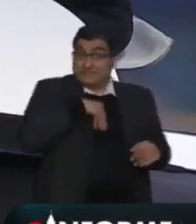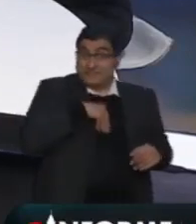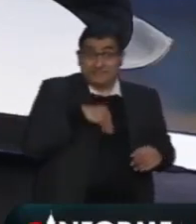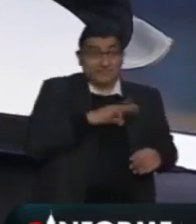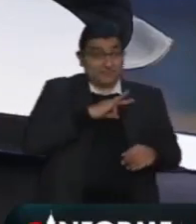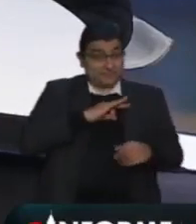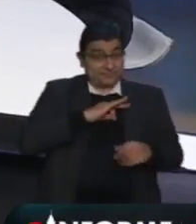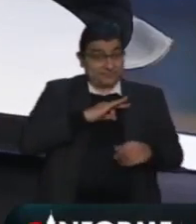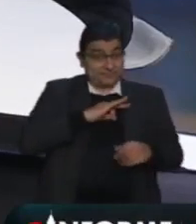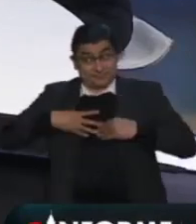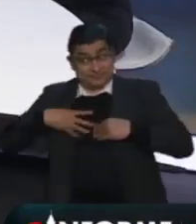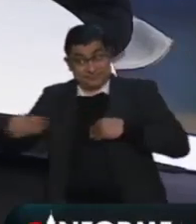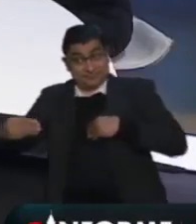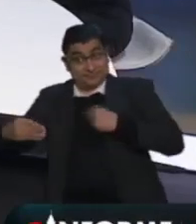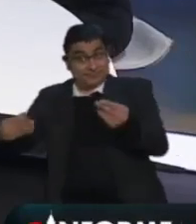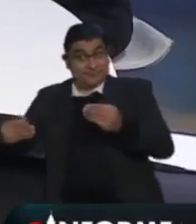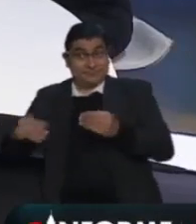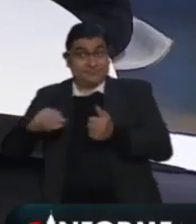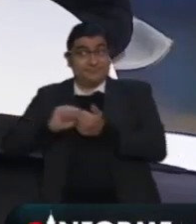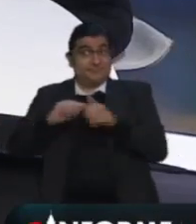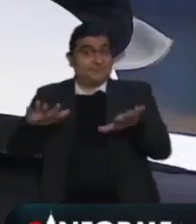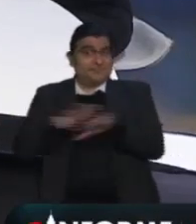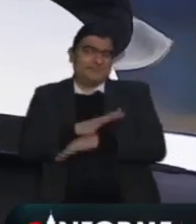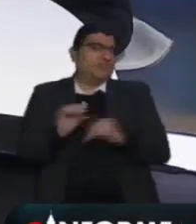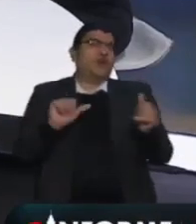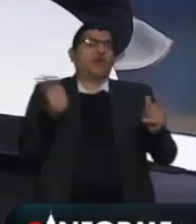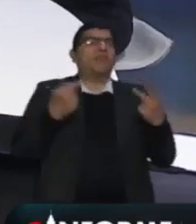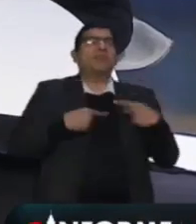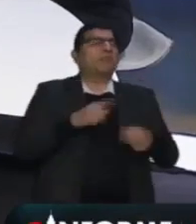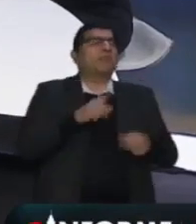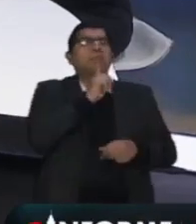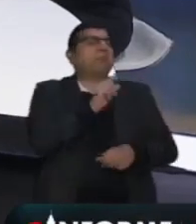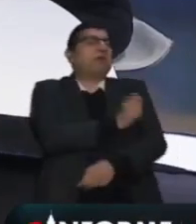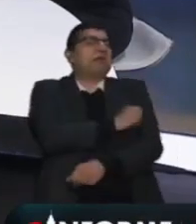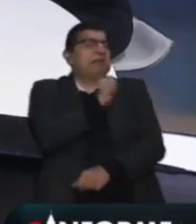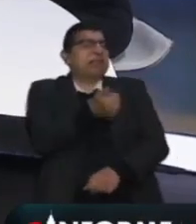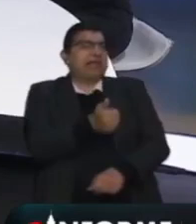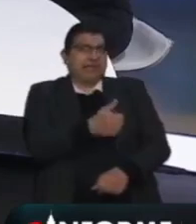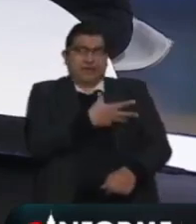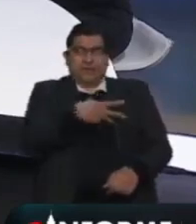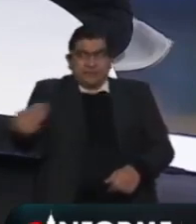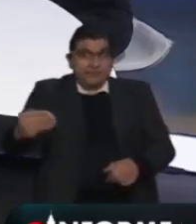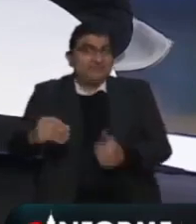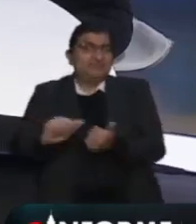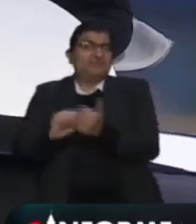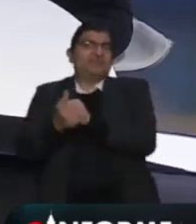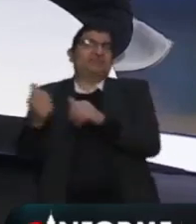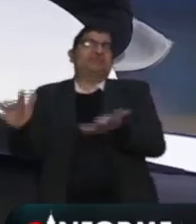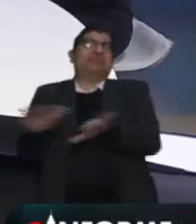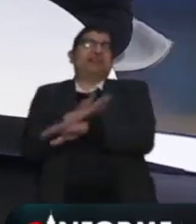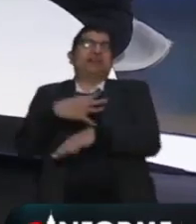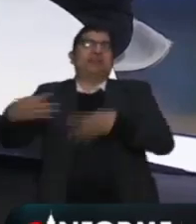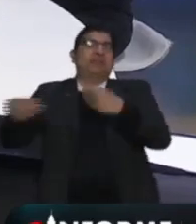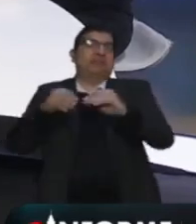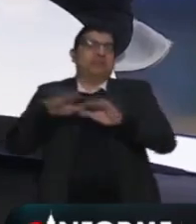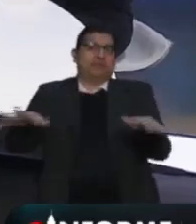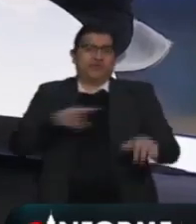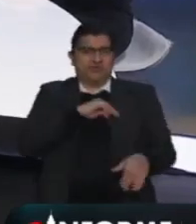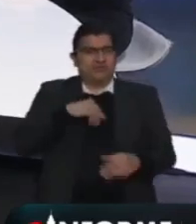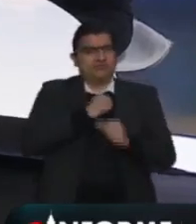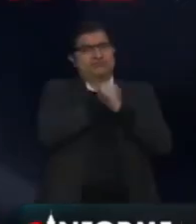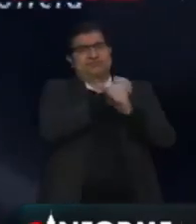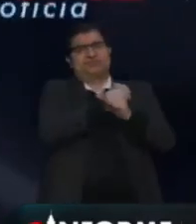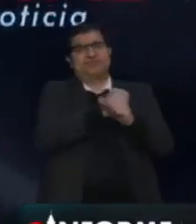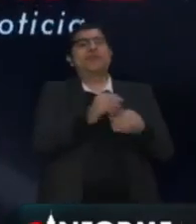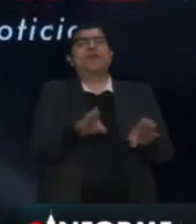la capacidad de replicarse y de mutar como lo tiene en una persona no vacunada. Y es muy probable que nosotros frenemos la replicación